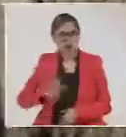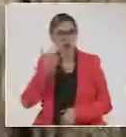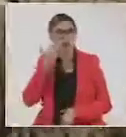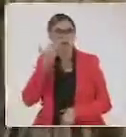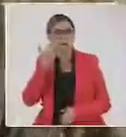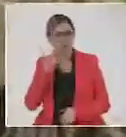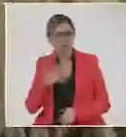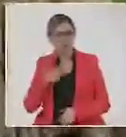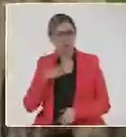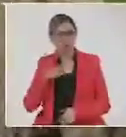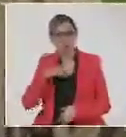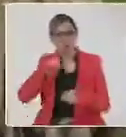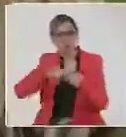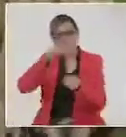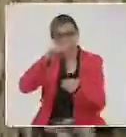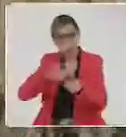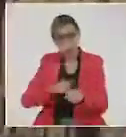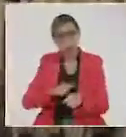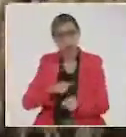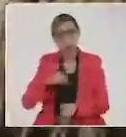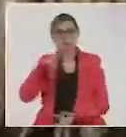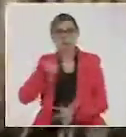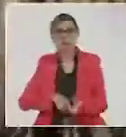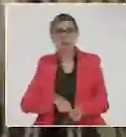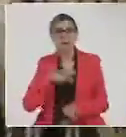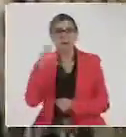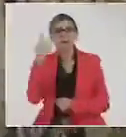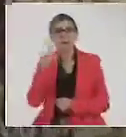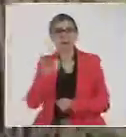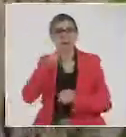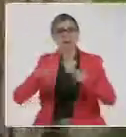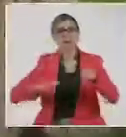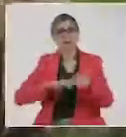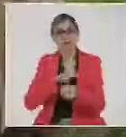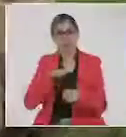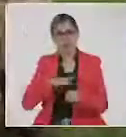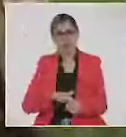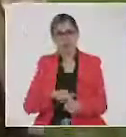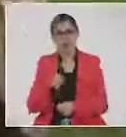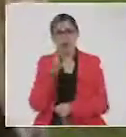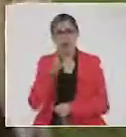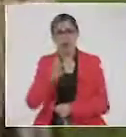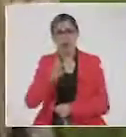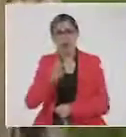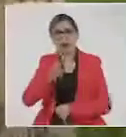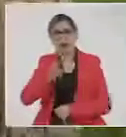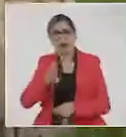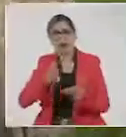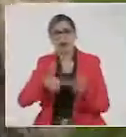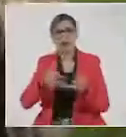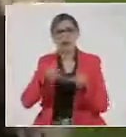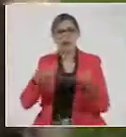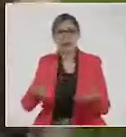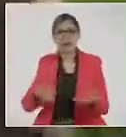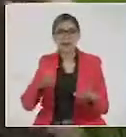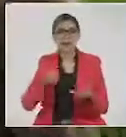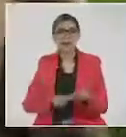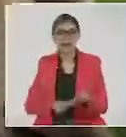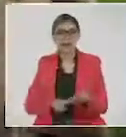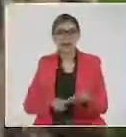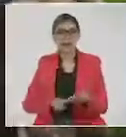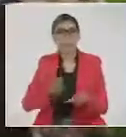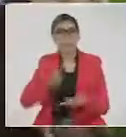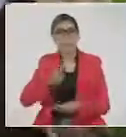predominan los colores que son, pues, de la naturaleza. El ocre, el color tierra, el barro, pero también colores vivos